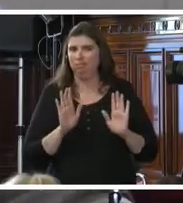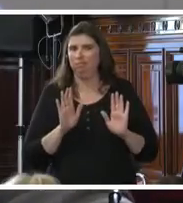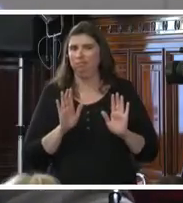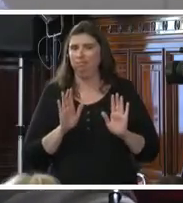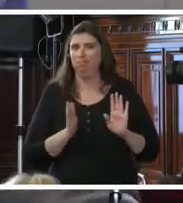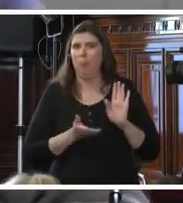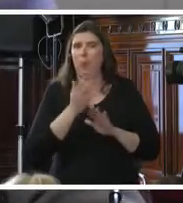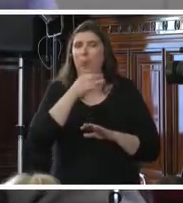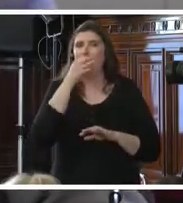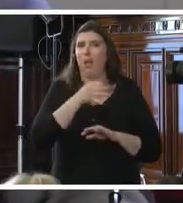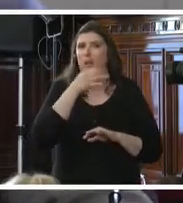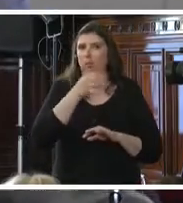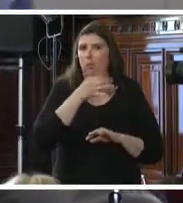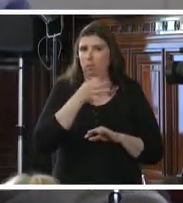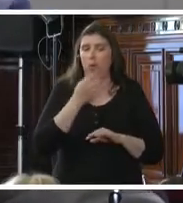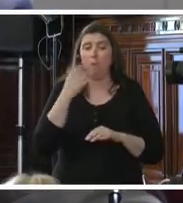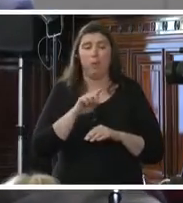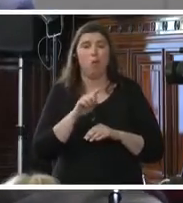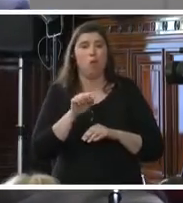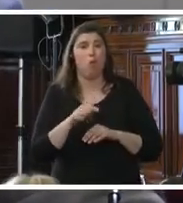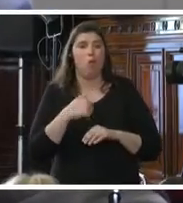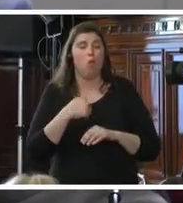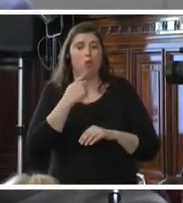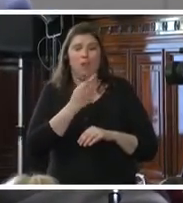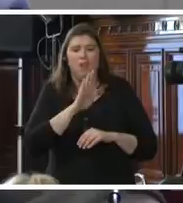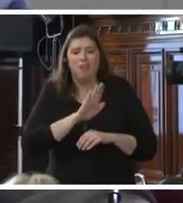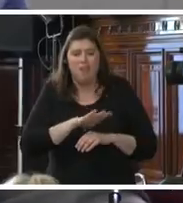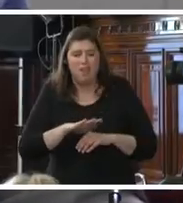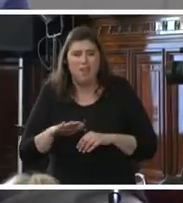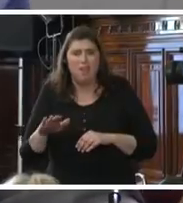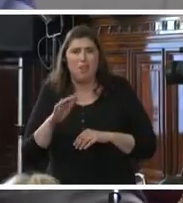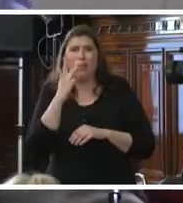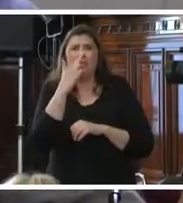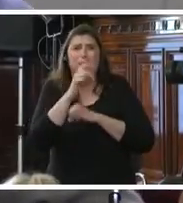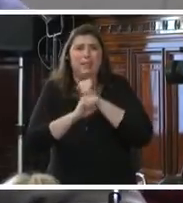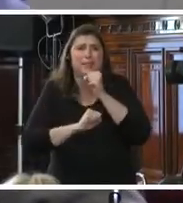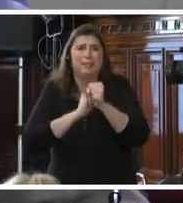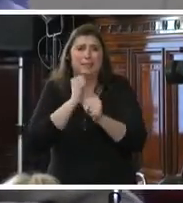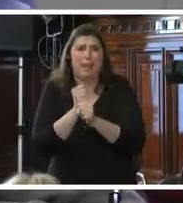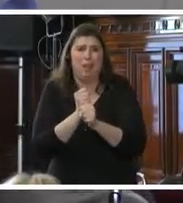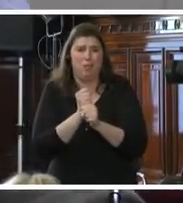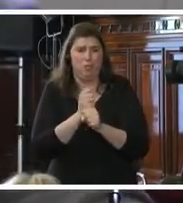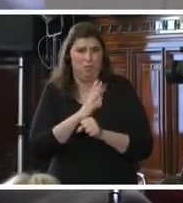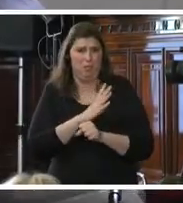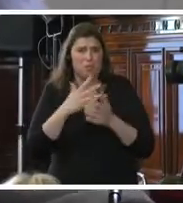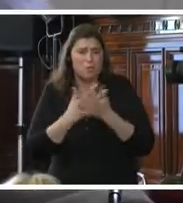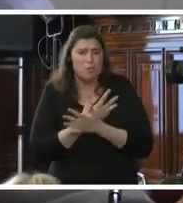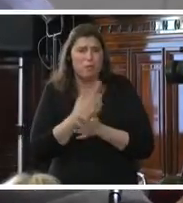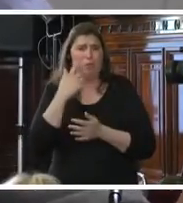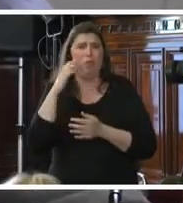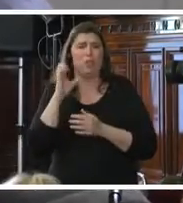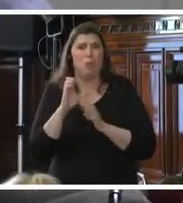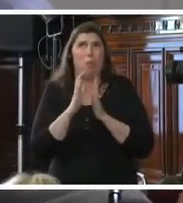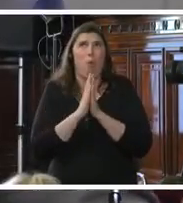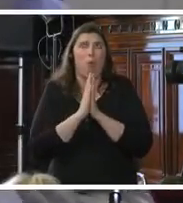descriptivo, que un niño. Tenemos niños pequeños de 3 años a los que violan. Por Dios,